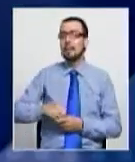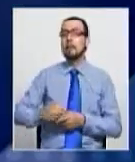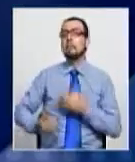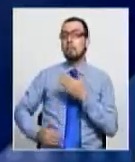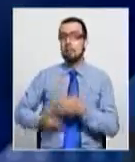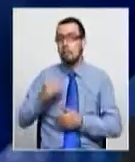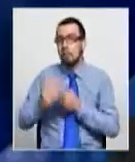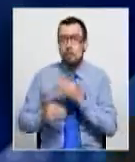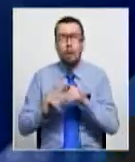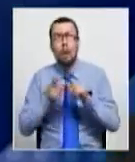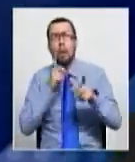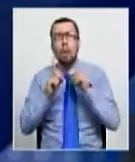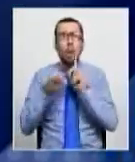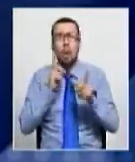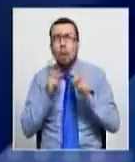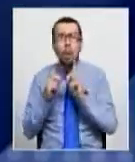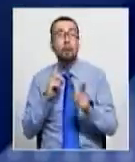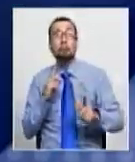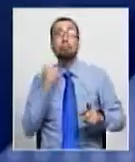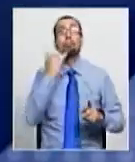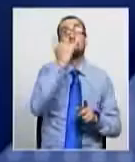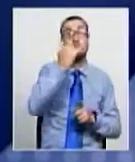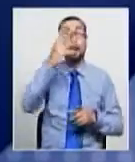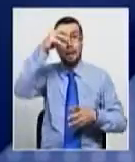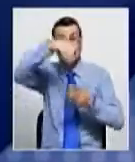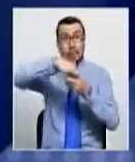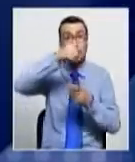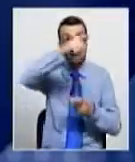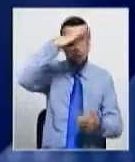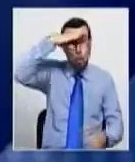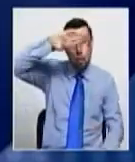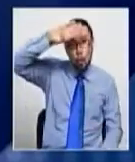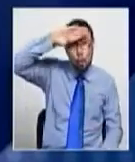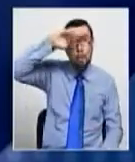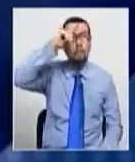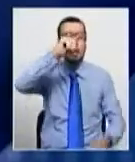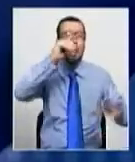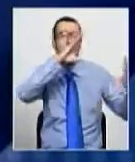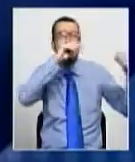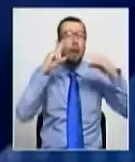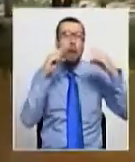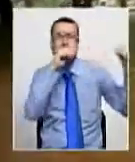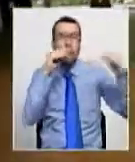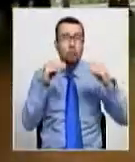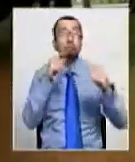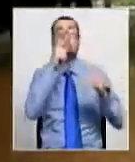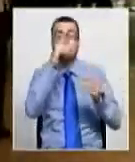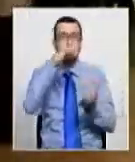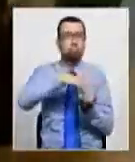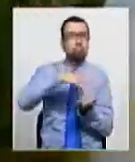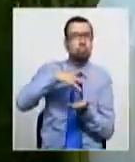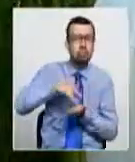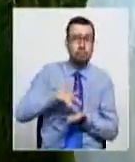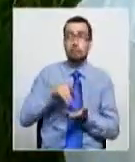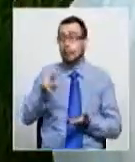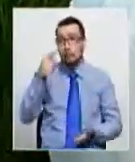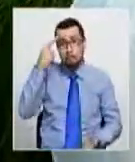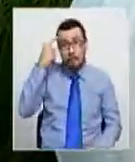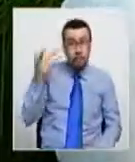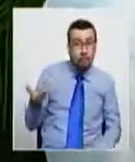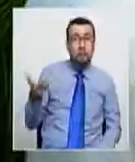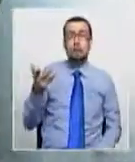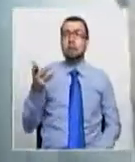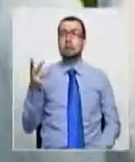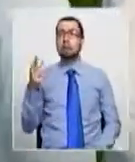los diálogos las conversaciones en la habana y eso sí que tiene discusión son opiniones son puntos de